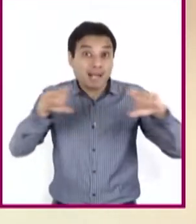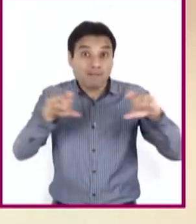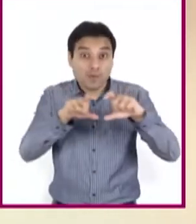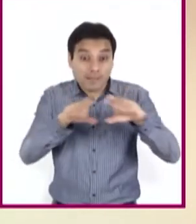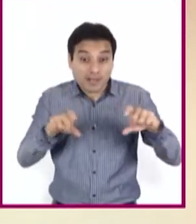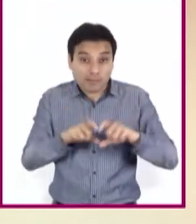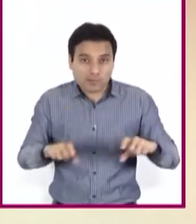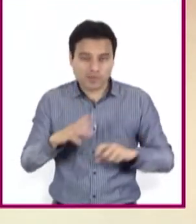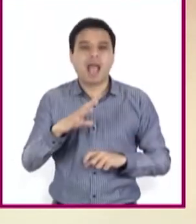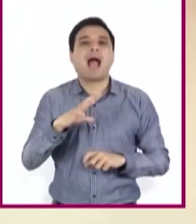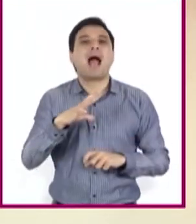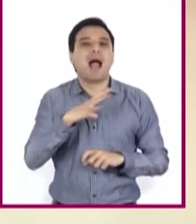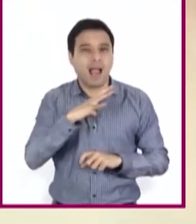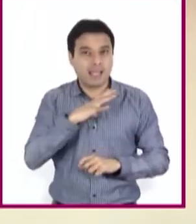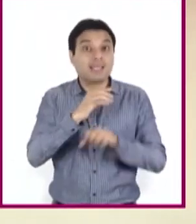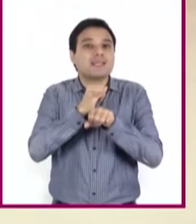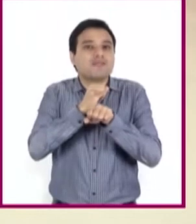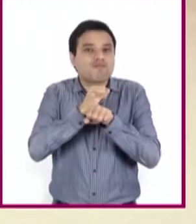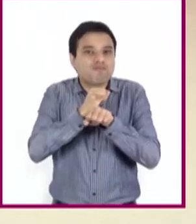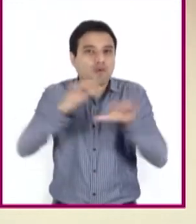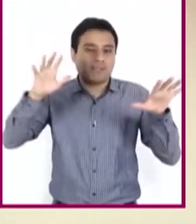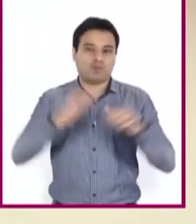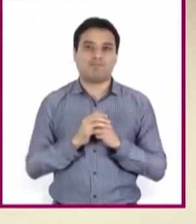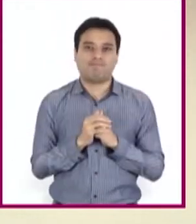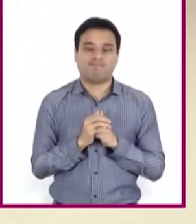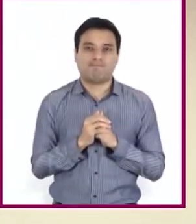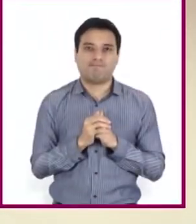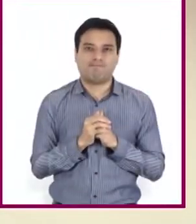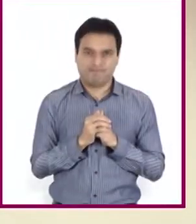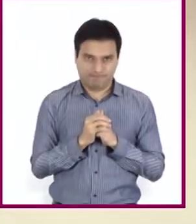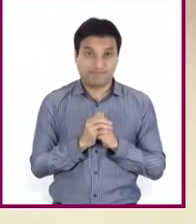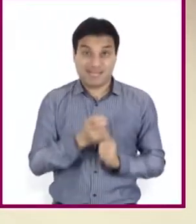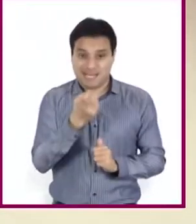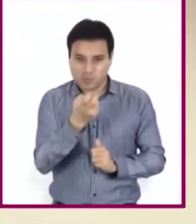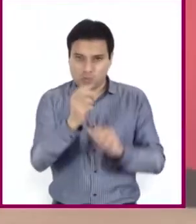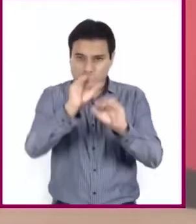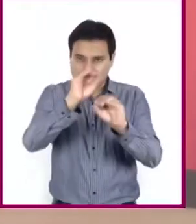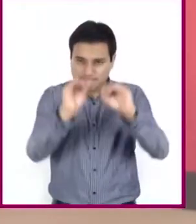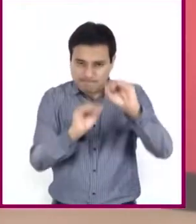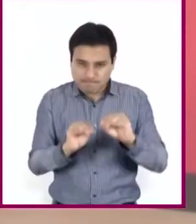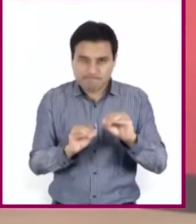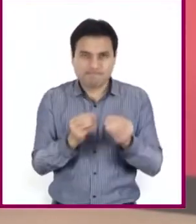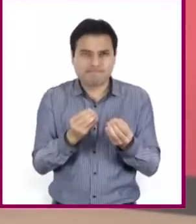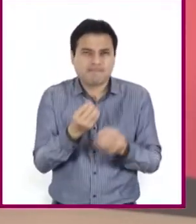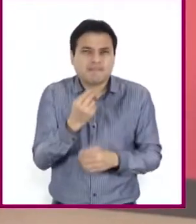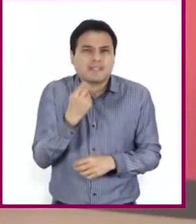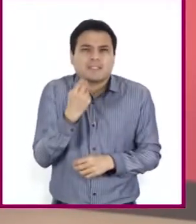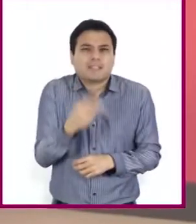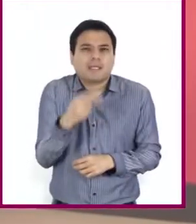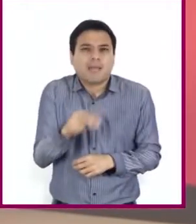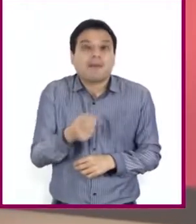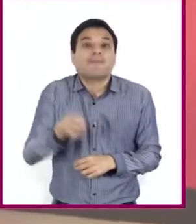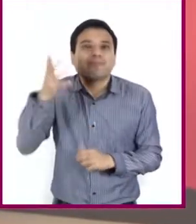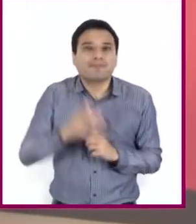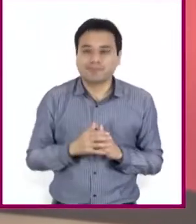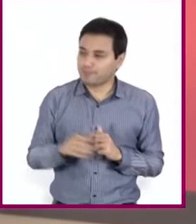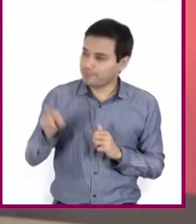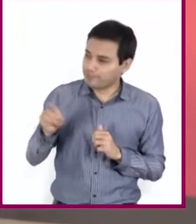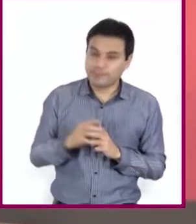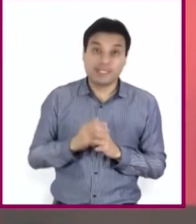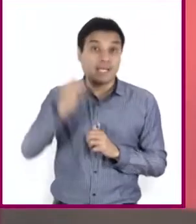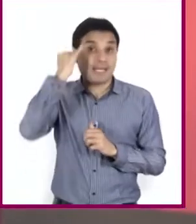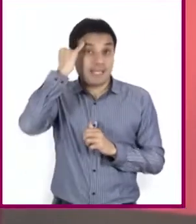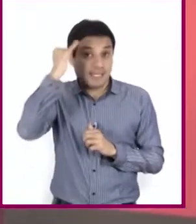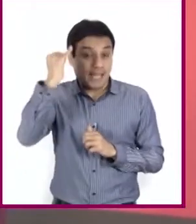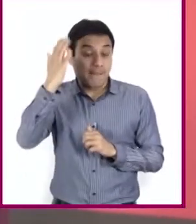la información según su importancia. A esta forma de organización se le conoce comúnmente como ideas primarias